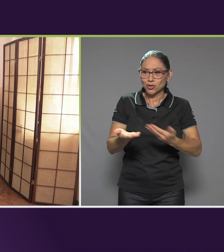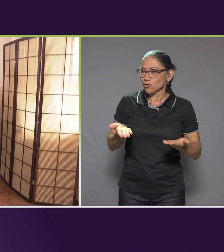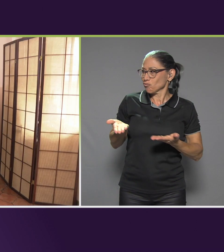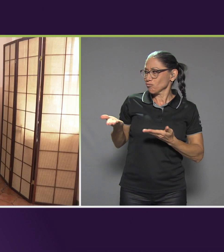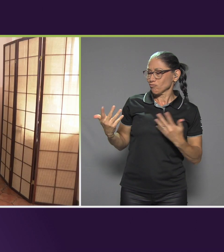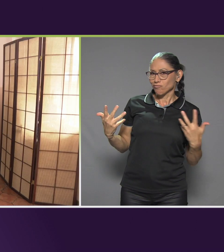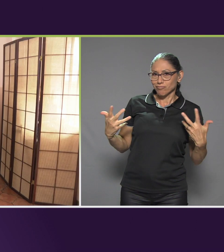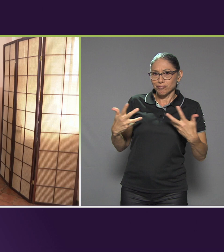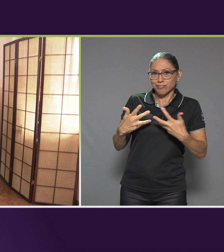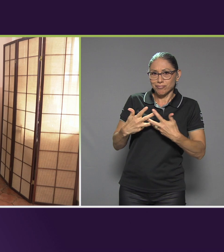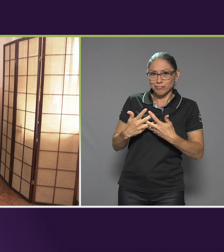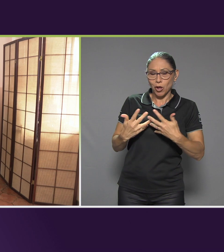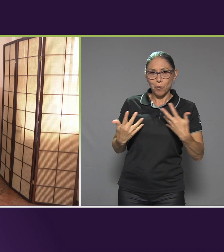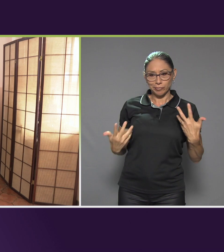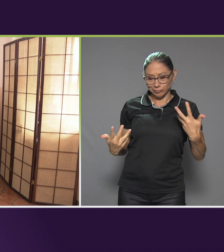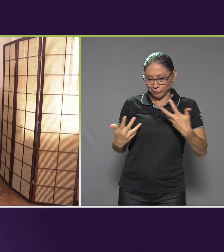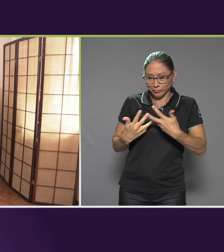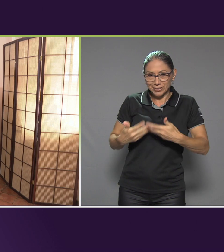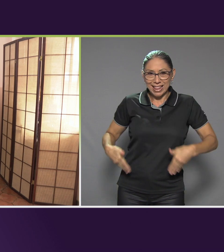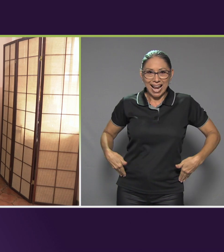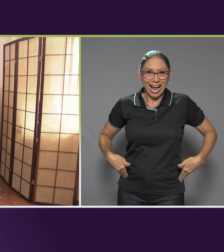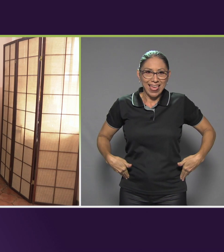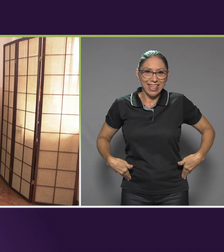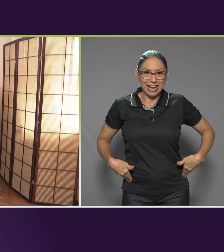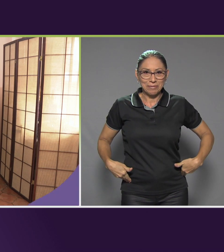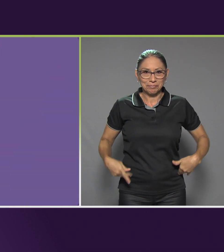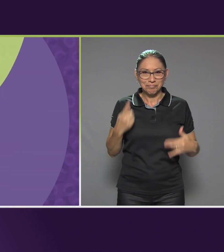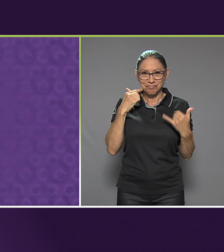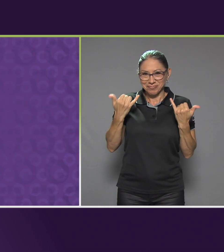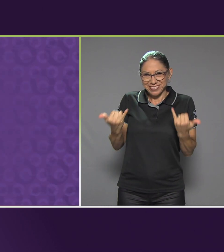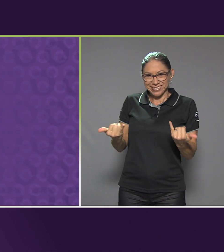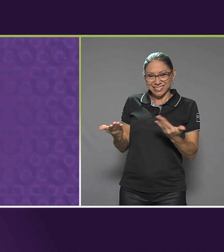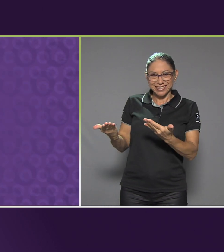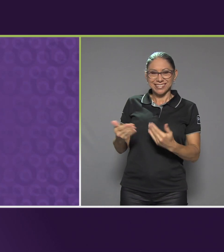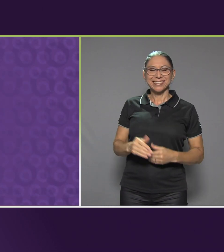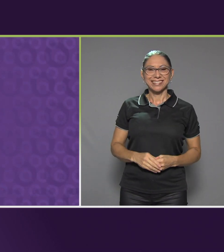de la cadera. Vamos a ver, va, soca.